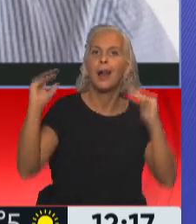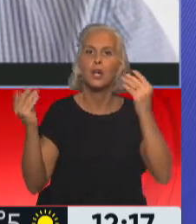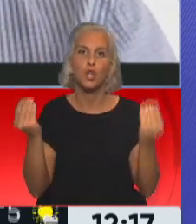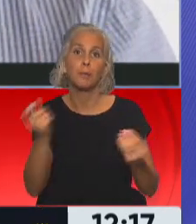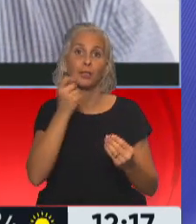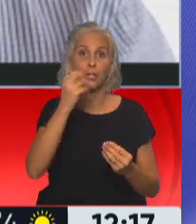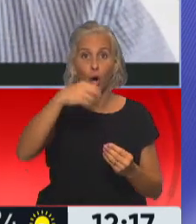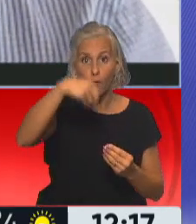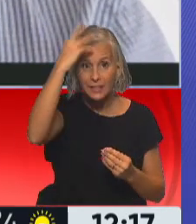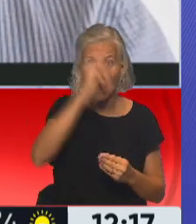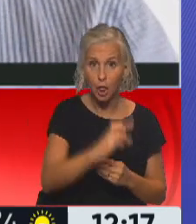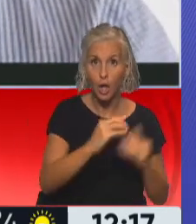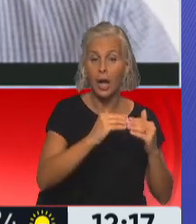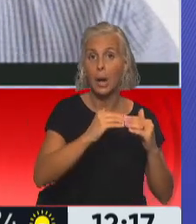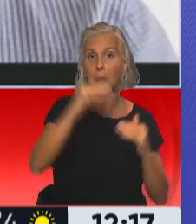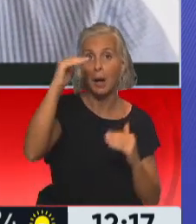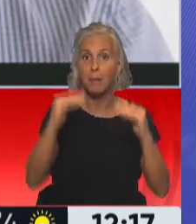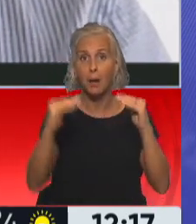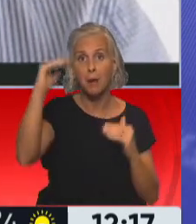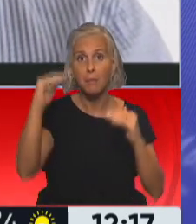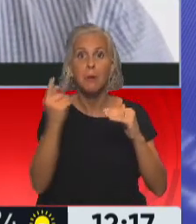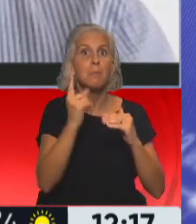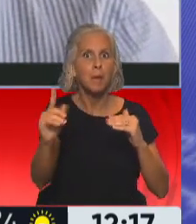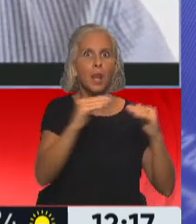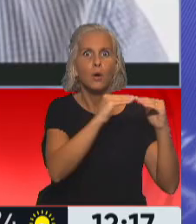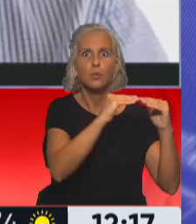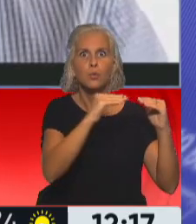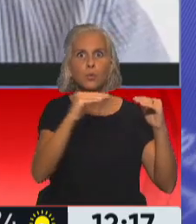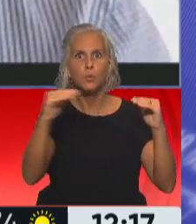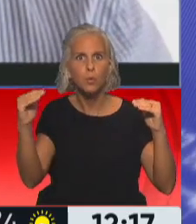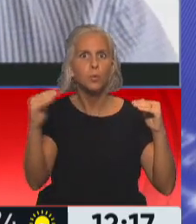dólar oficial con idas y vueltas encuentra un lugar en torno al cual se